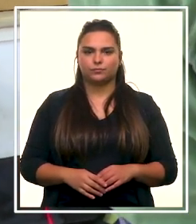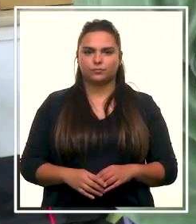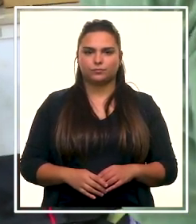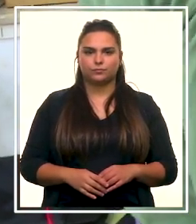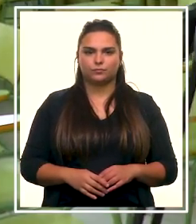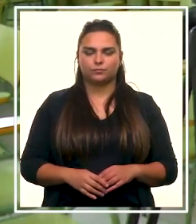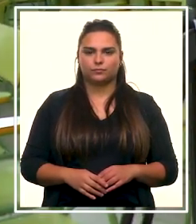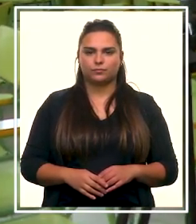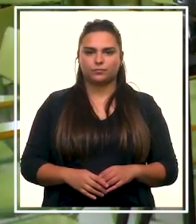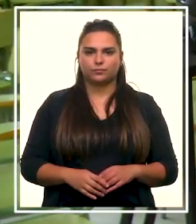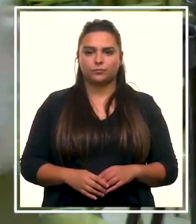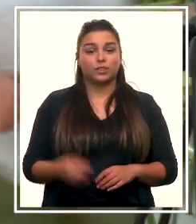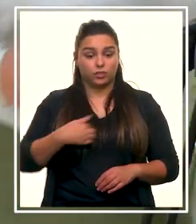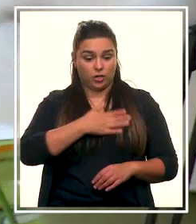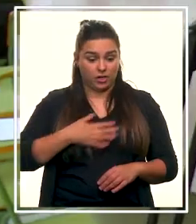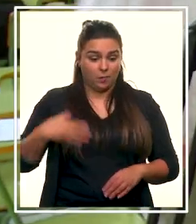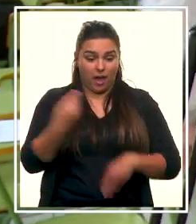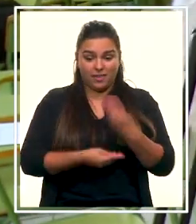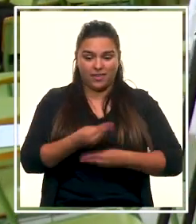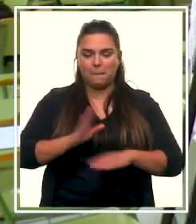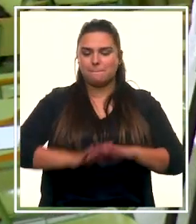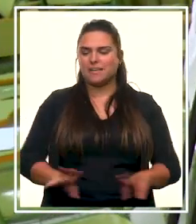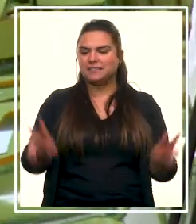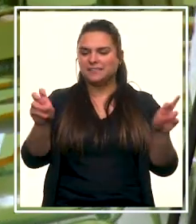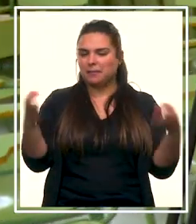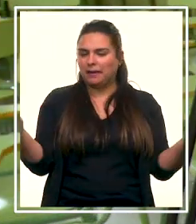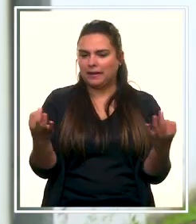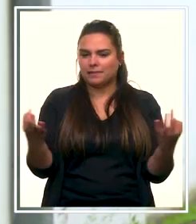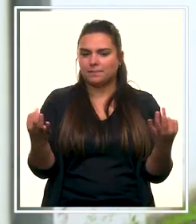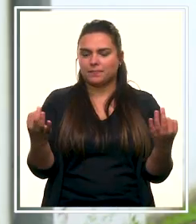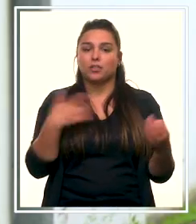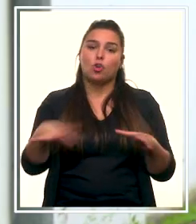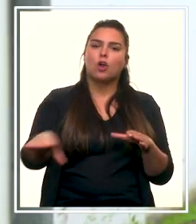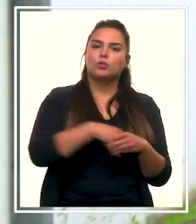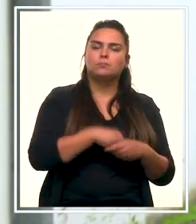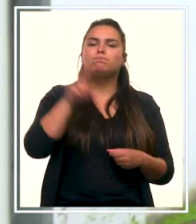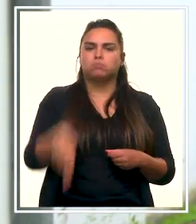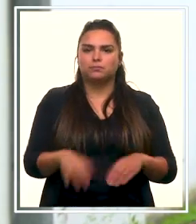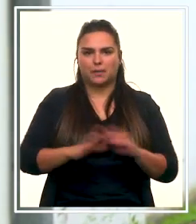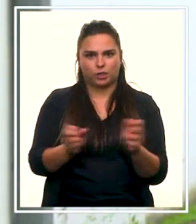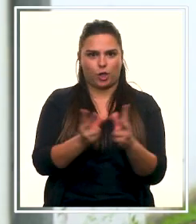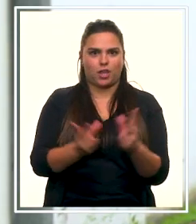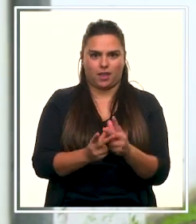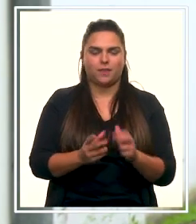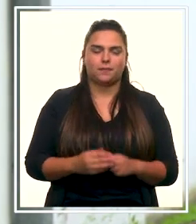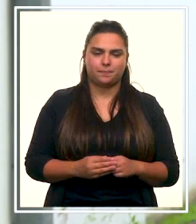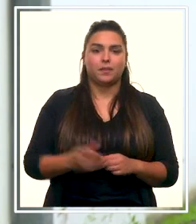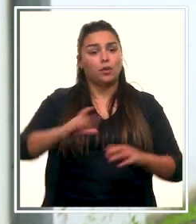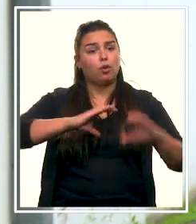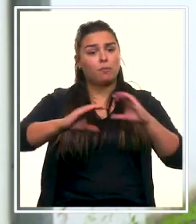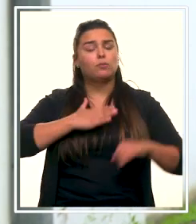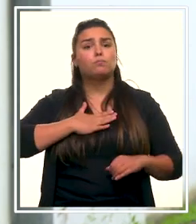Lo queremos hacer sobre todo por el tema de ser inclusivo en la sociedad, que te puedas comunicar